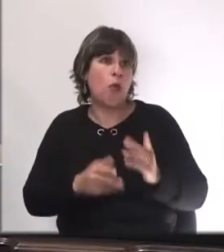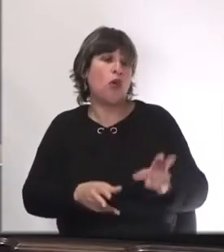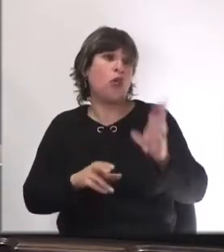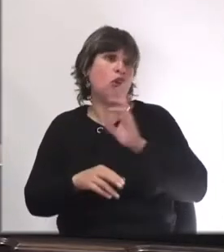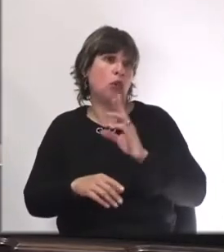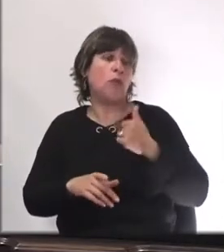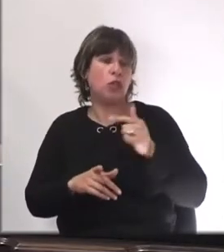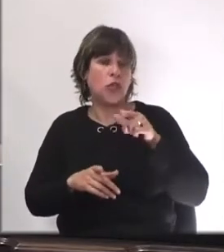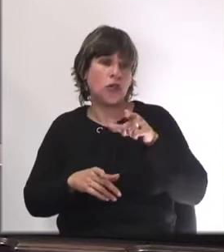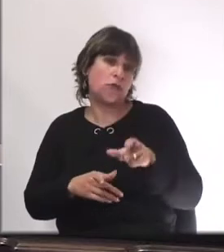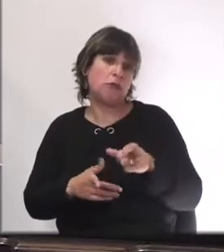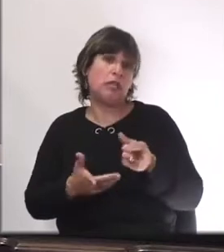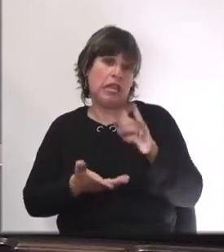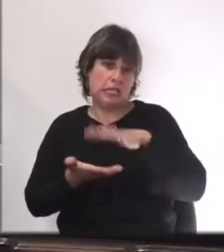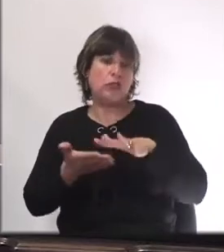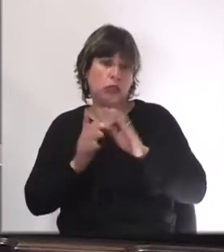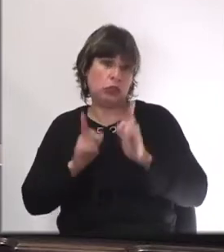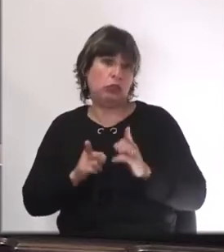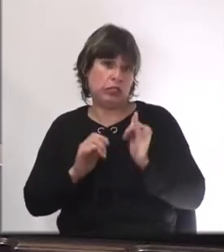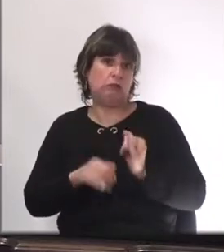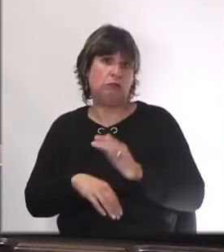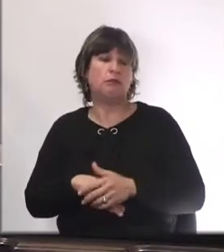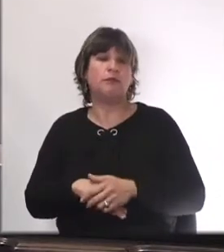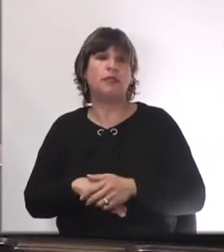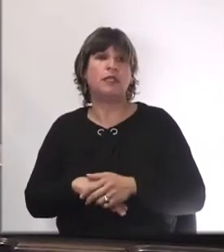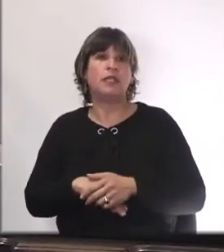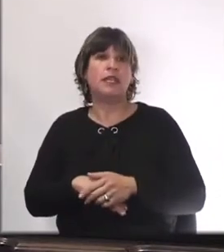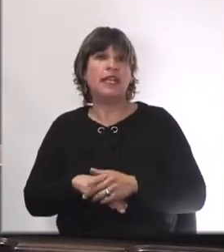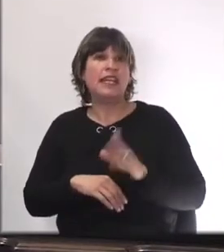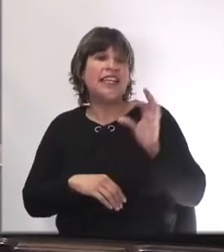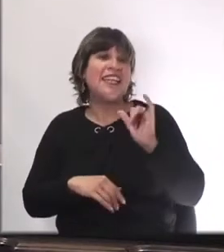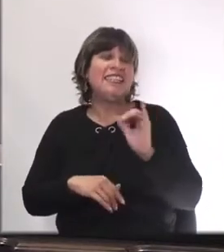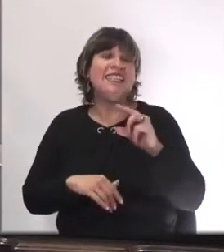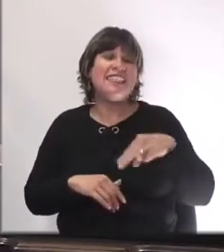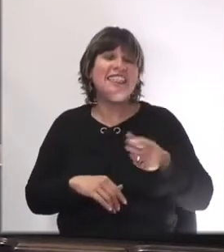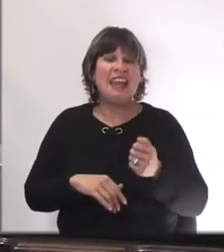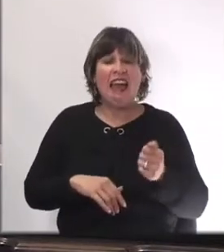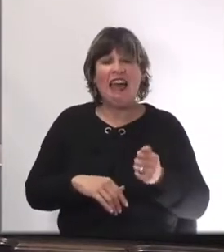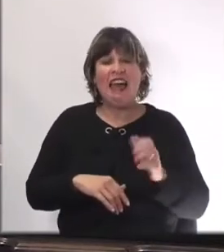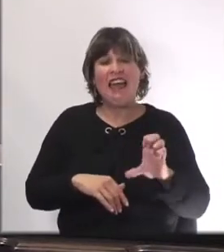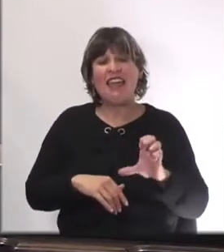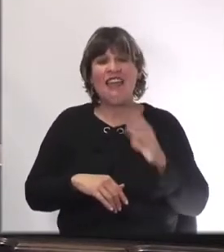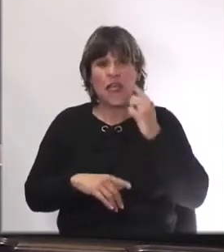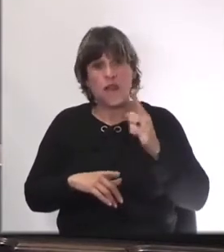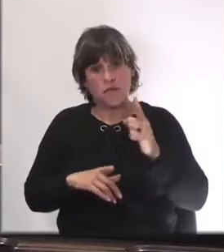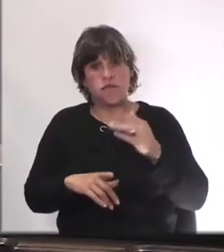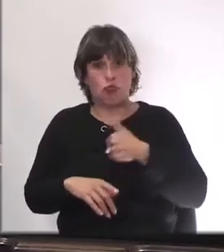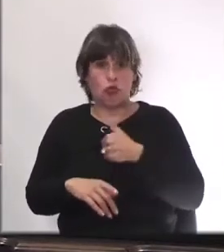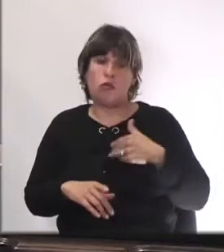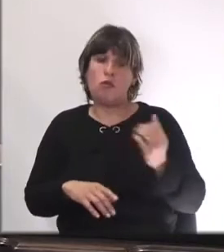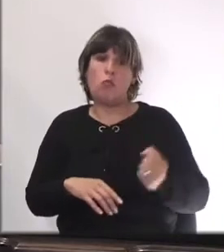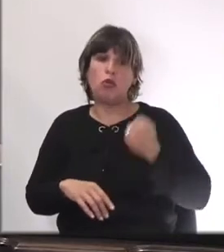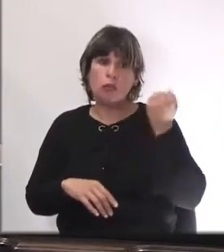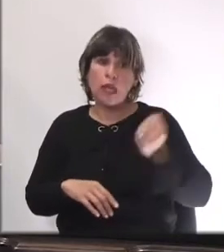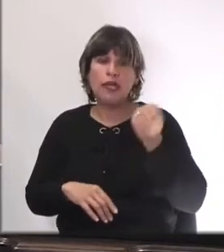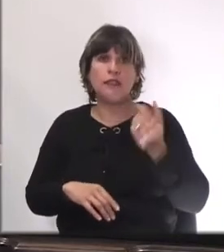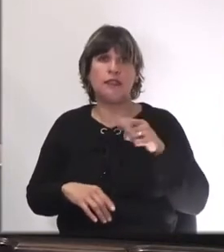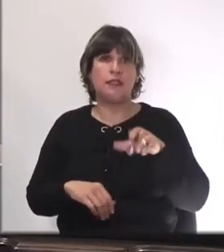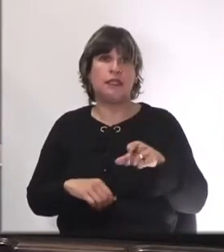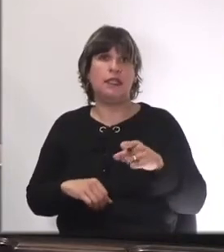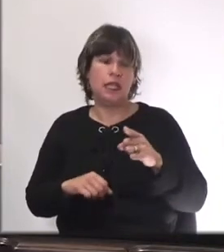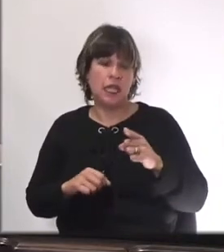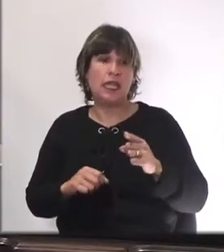la situación era esa. Y el SINAE tuvo un rol importante en la